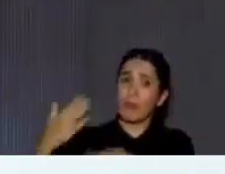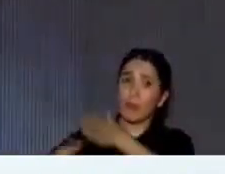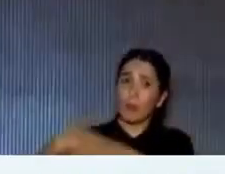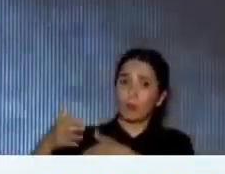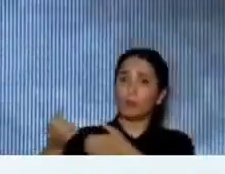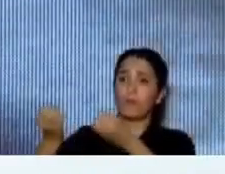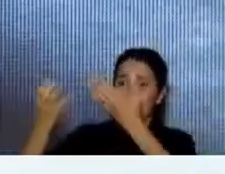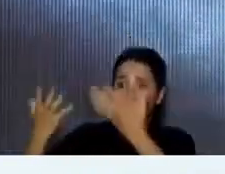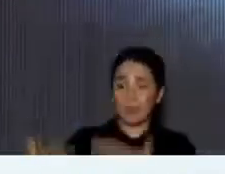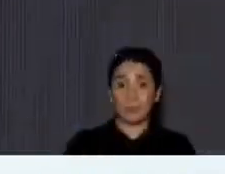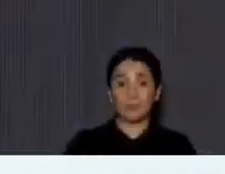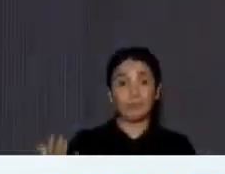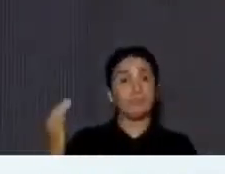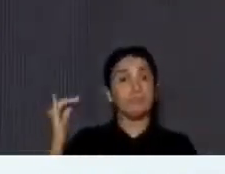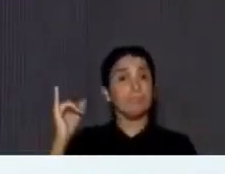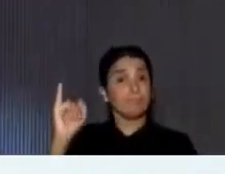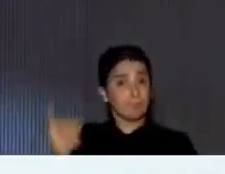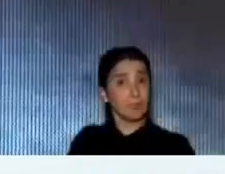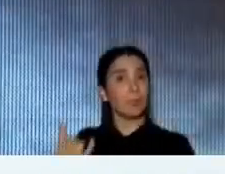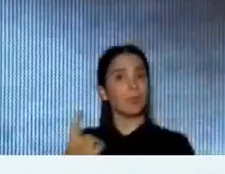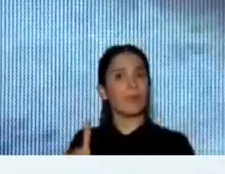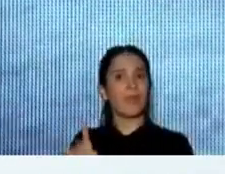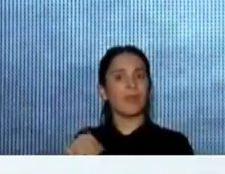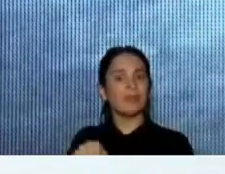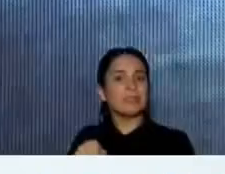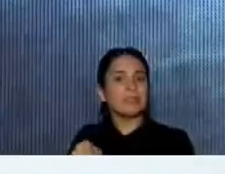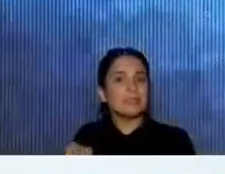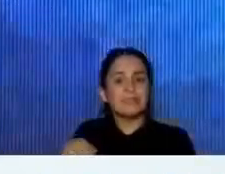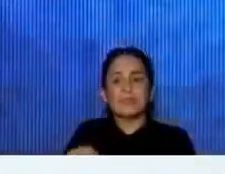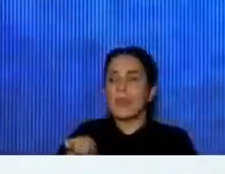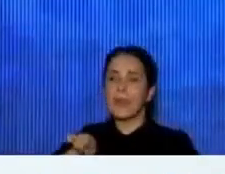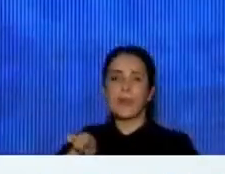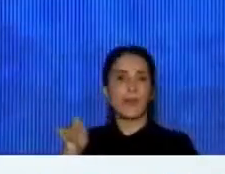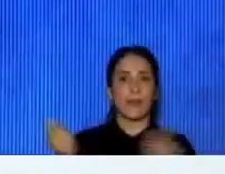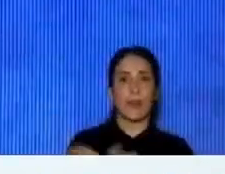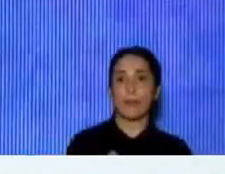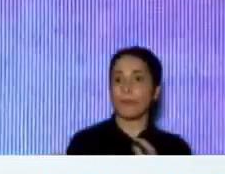sus propuestas y por la claridad del proyecto político que quiere llevar adelante nuestra provincia.